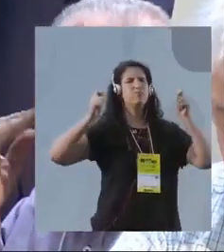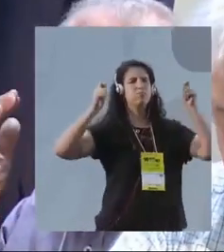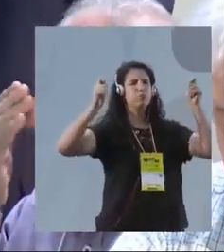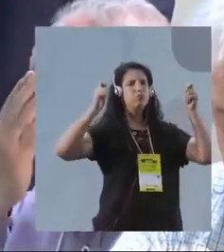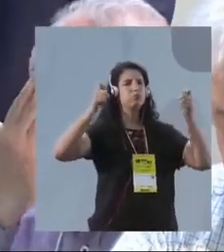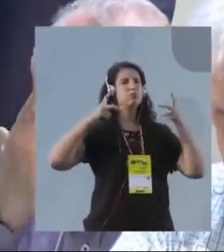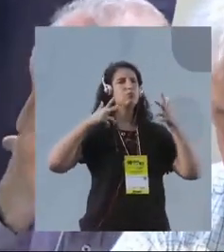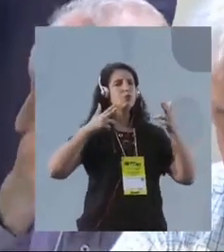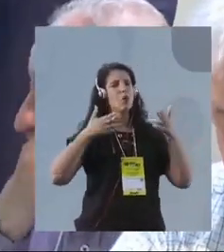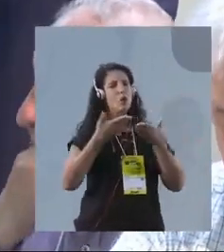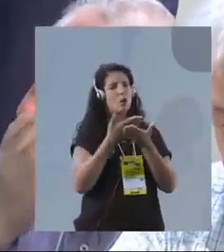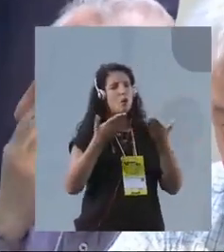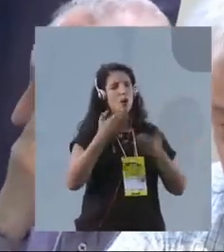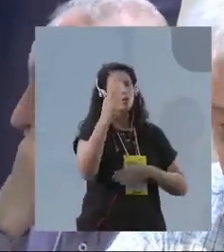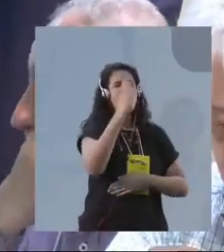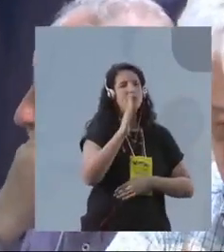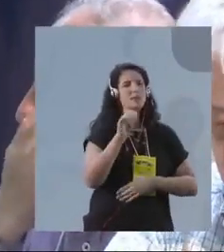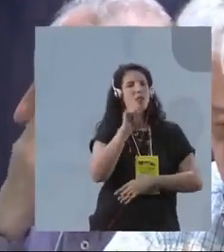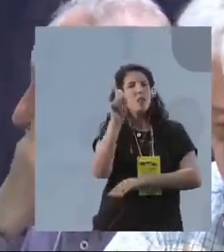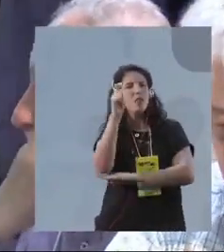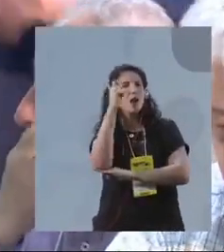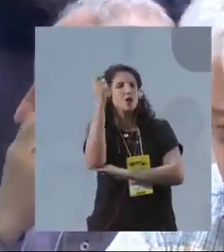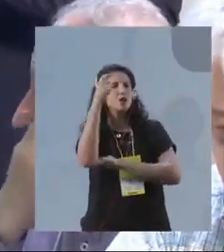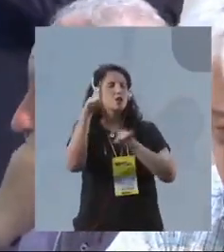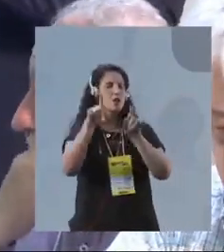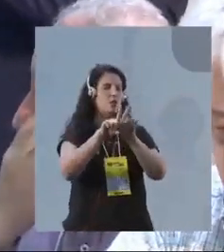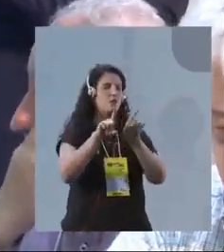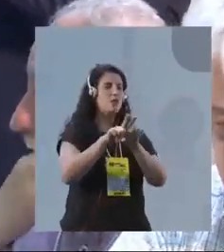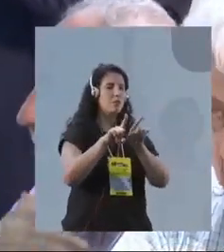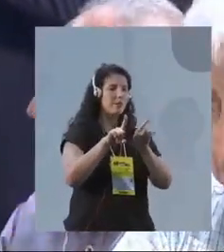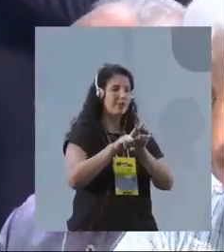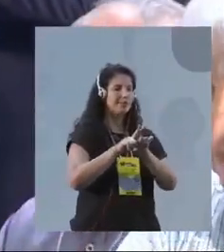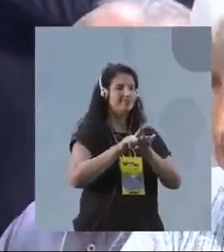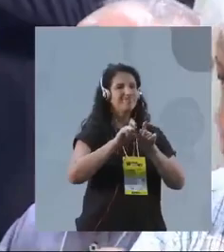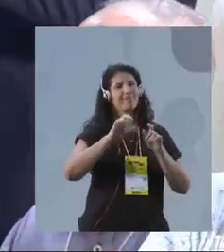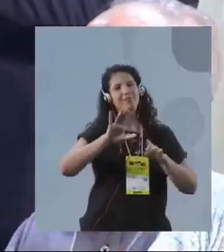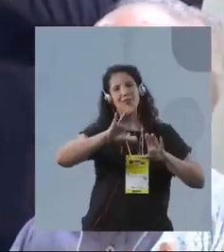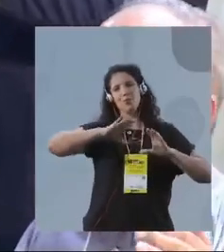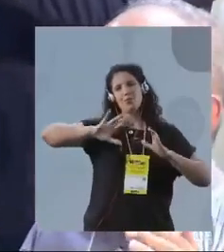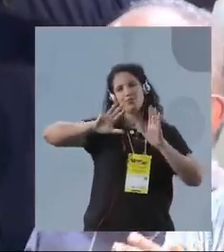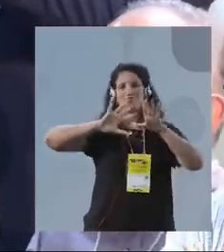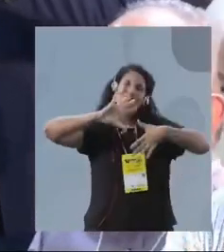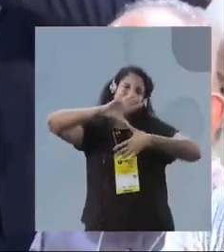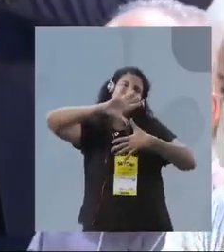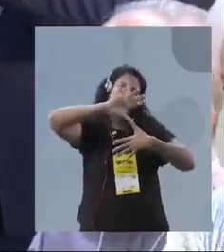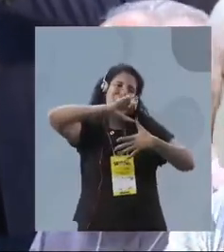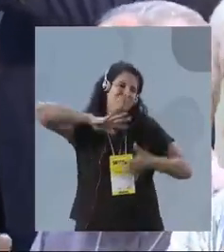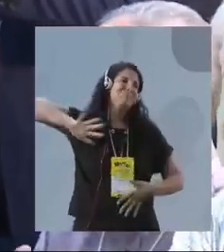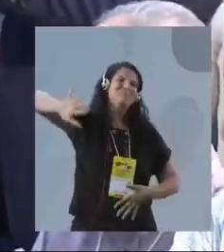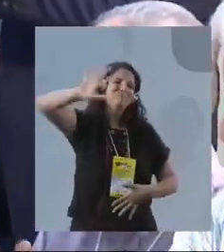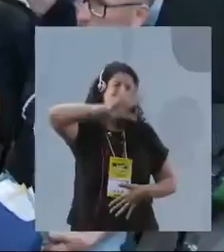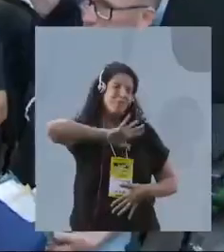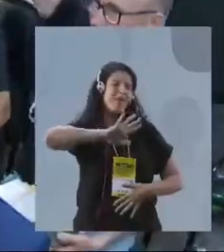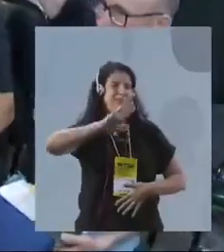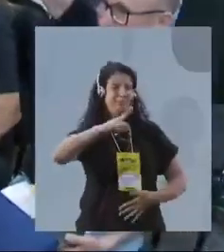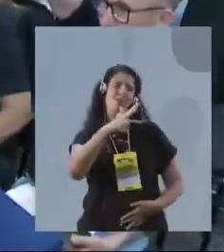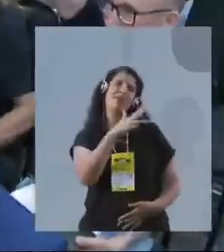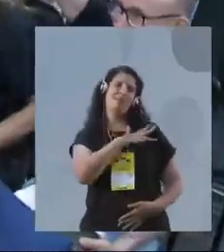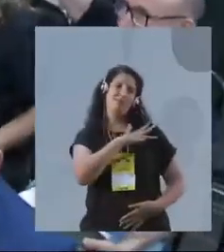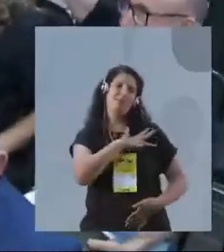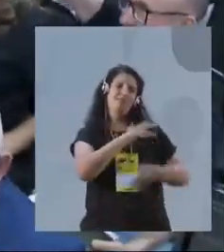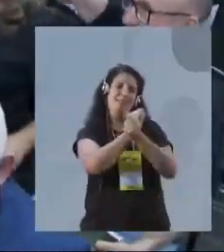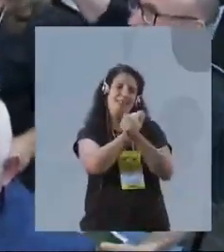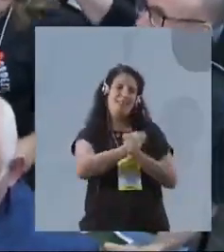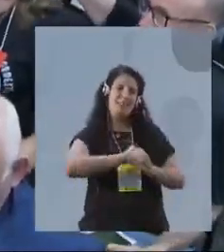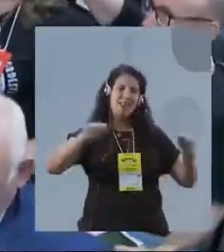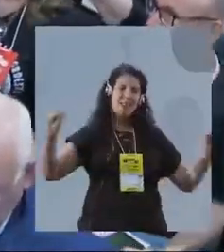en Argentina y en todo el continente para decir Lula libre.